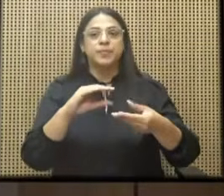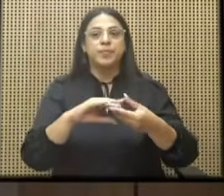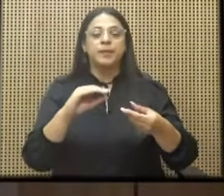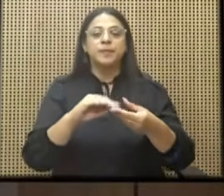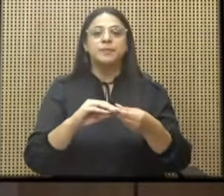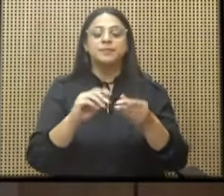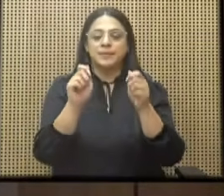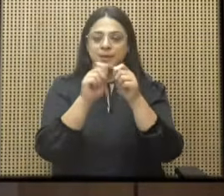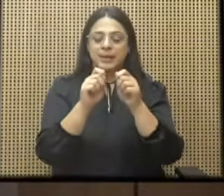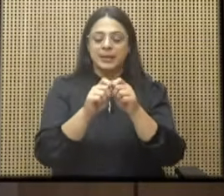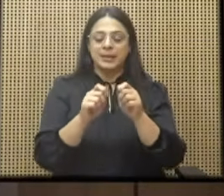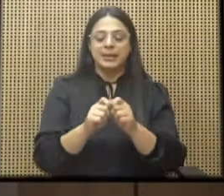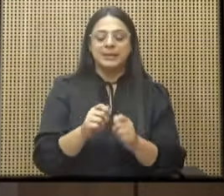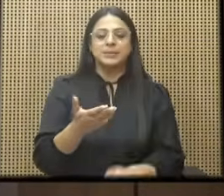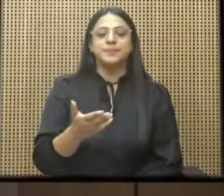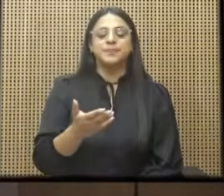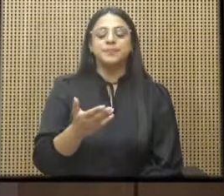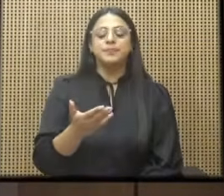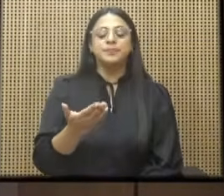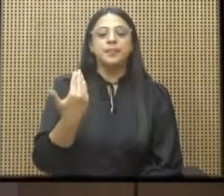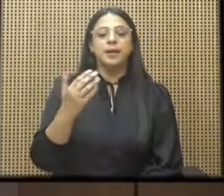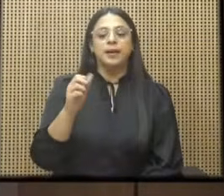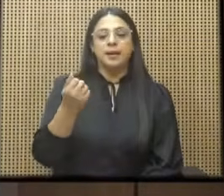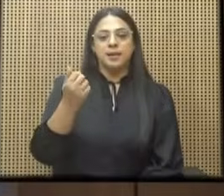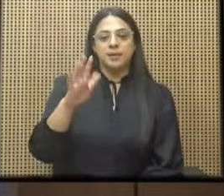el 15 de enero del 25,